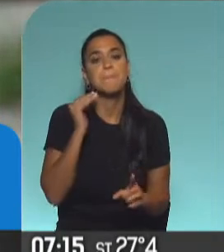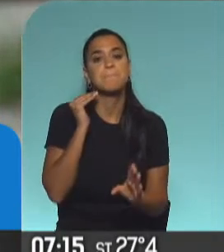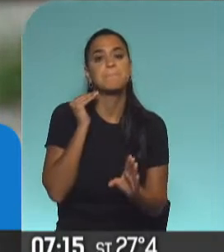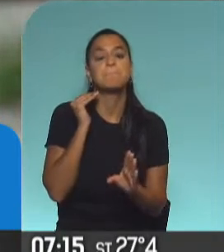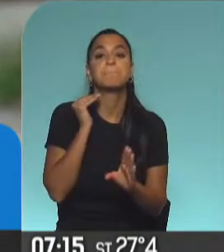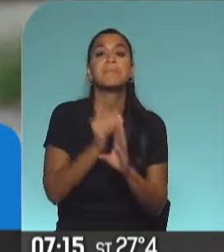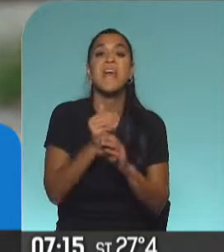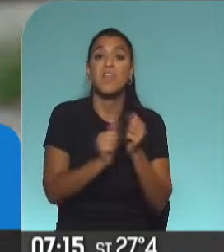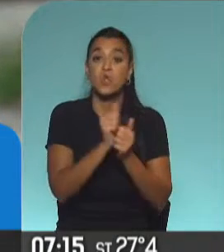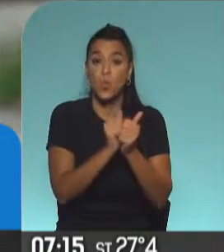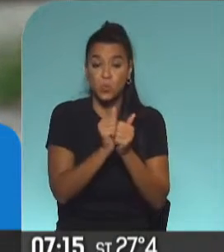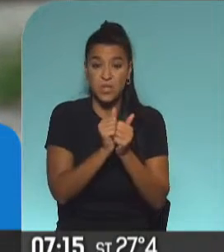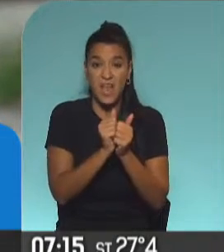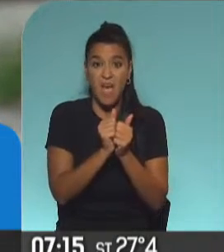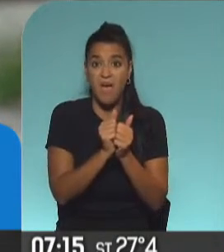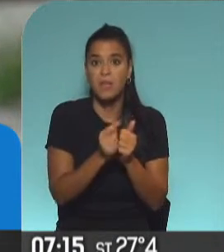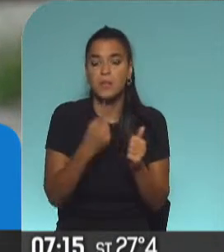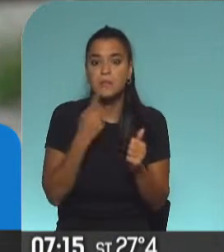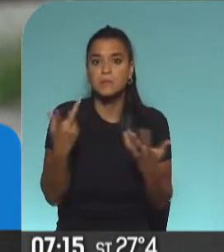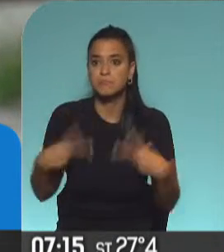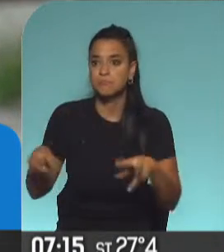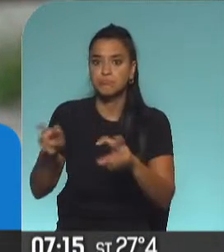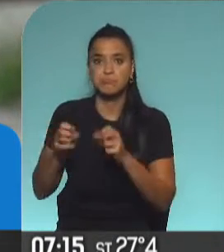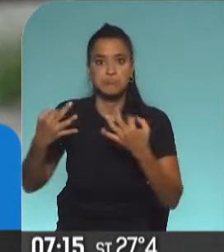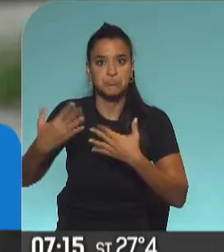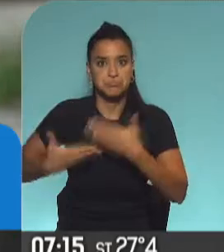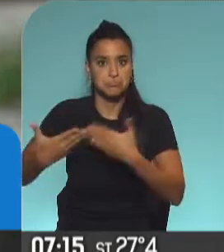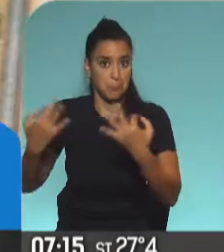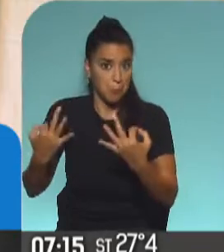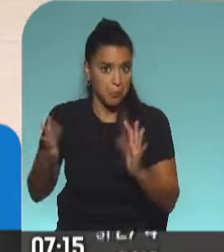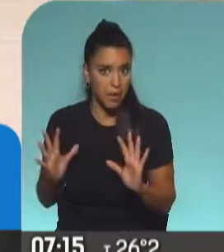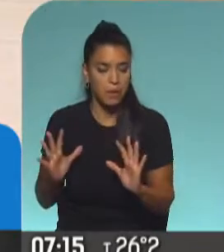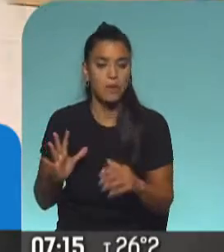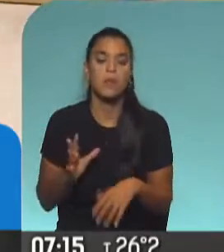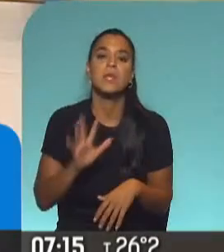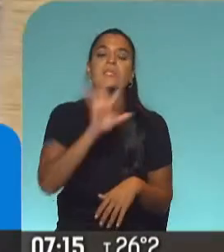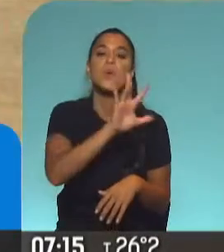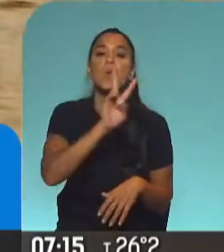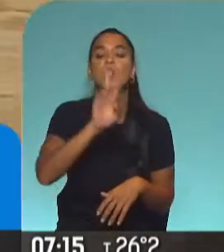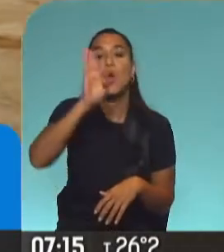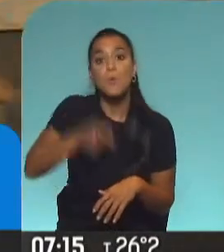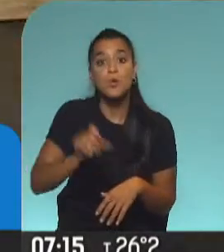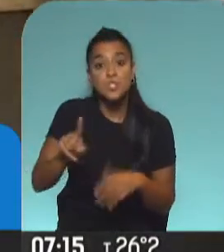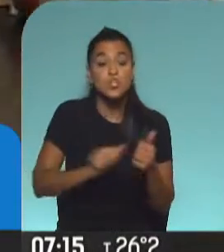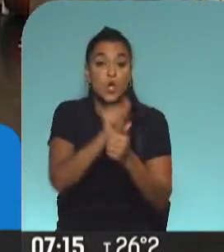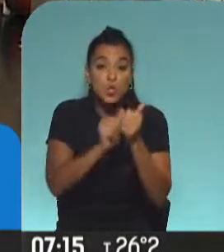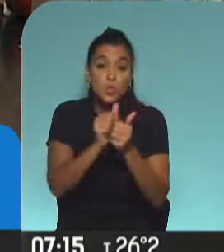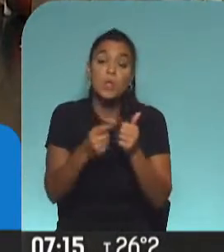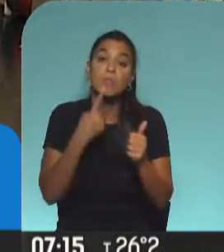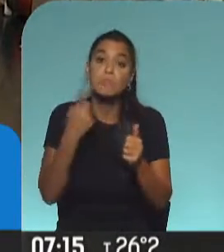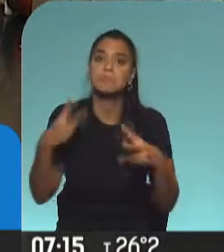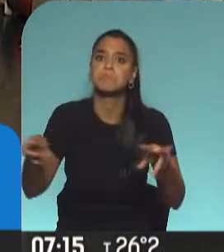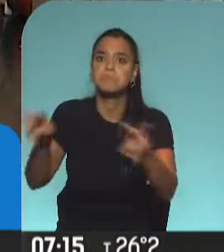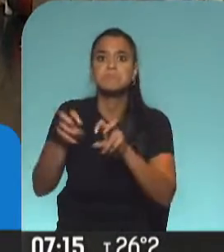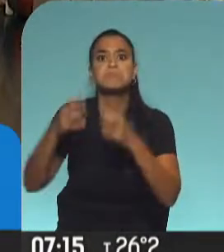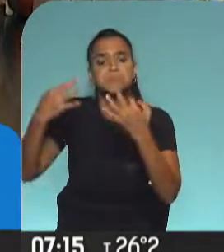de las industrias que manifiestan tener rentabilidad. El 52% de las industrias manifiestan tener rentabilidad, cosa